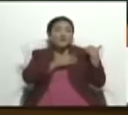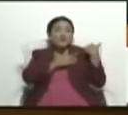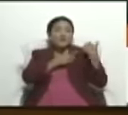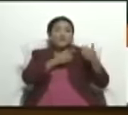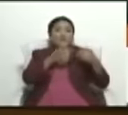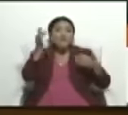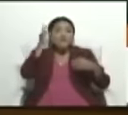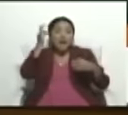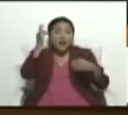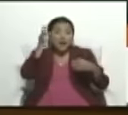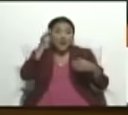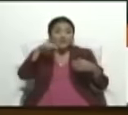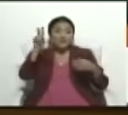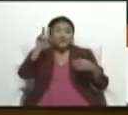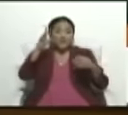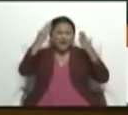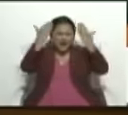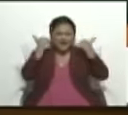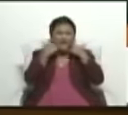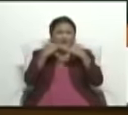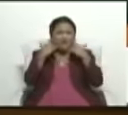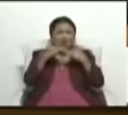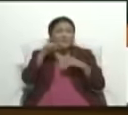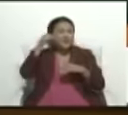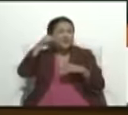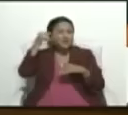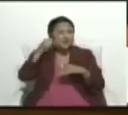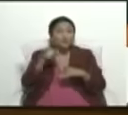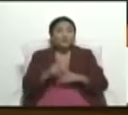manera totalmente negligente,